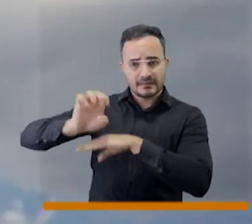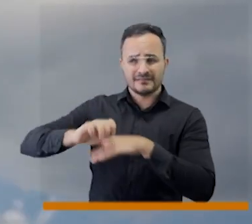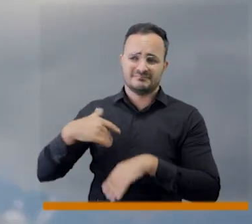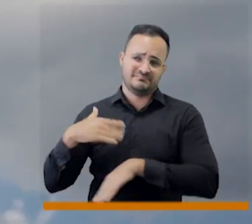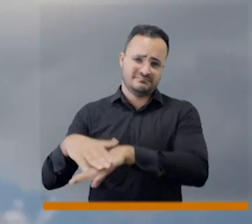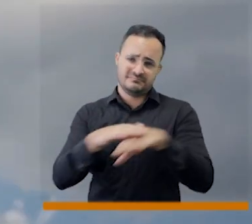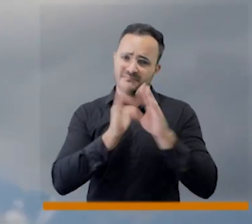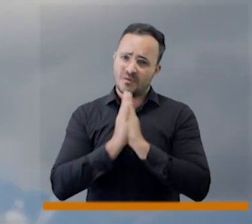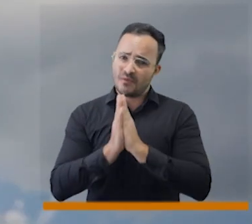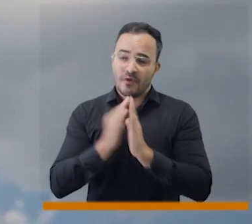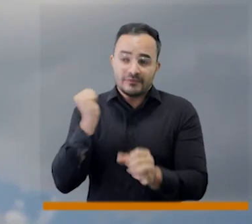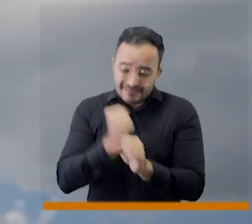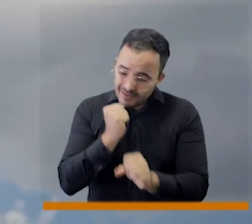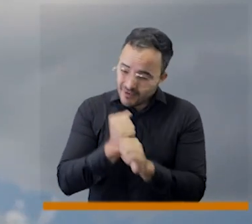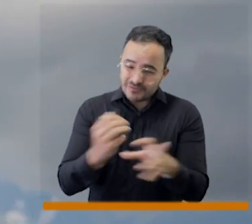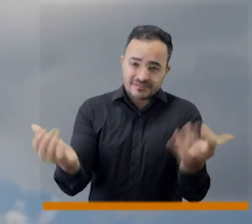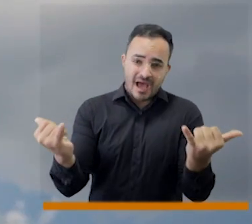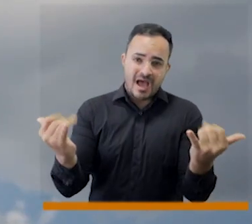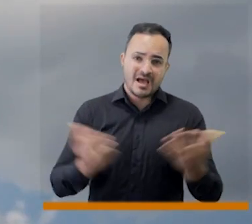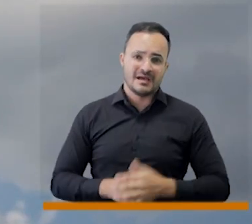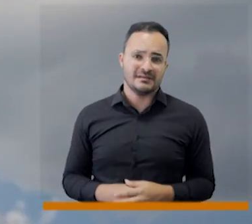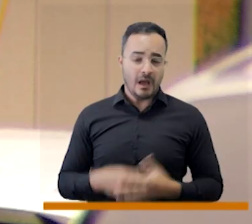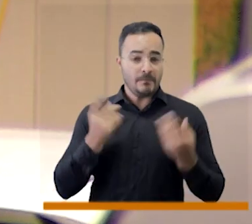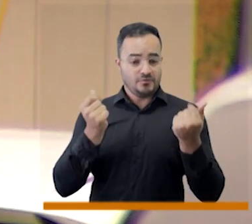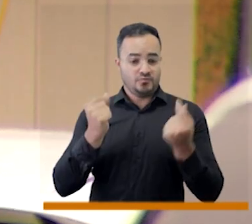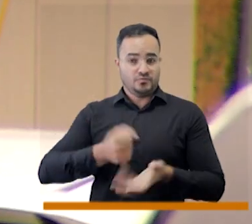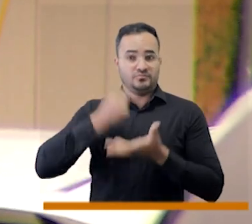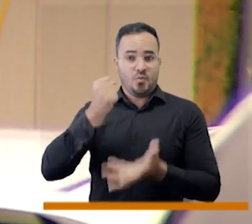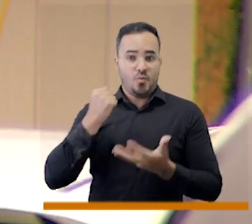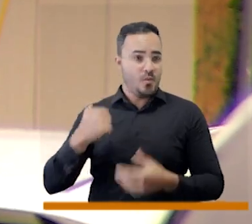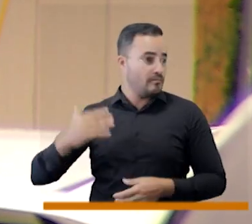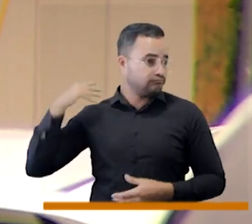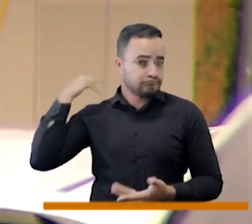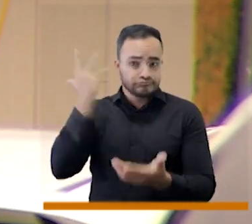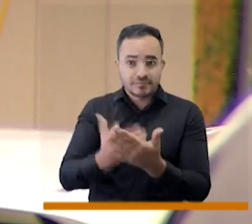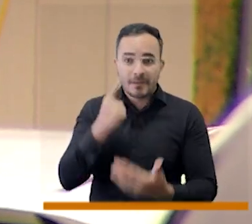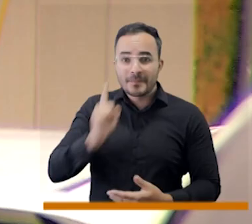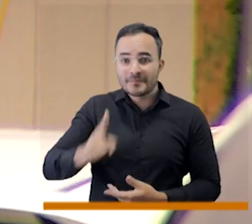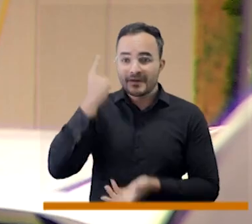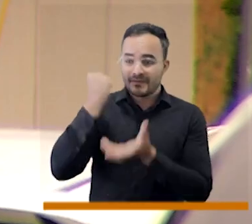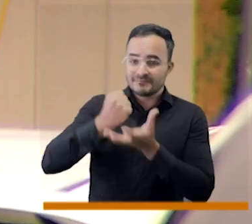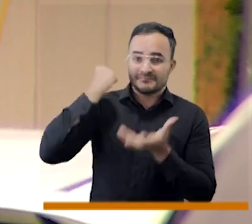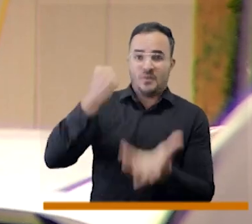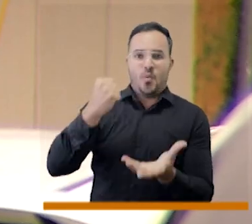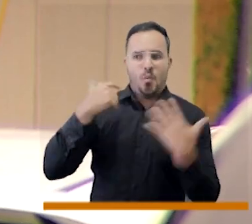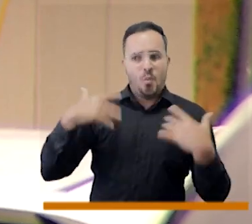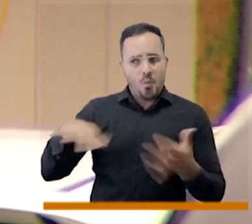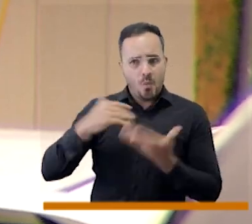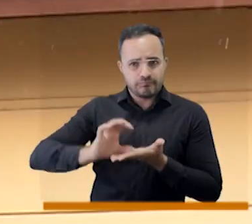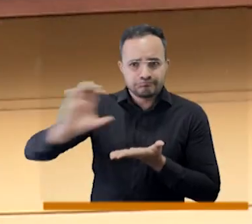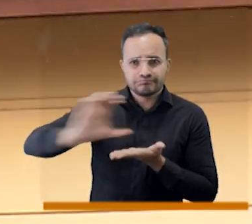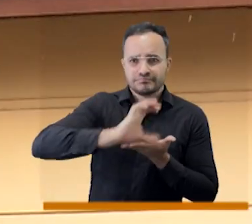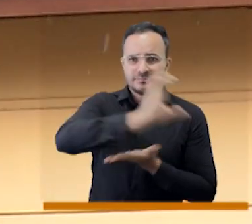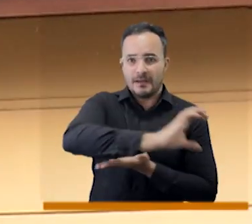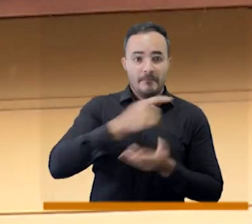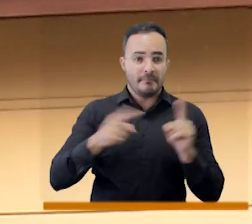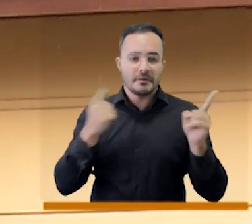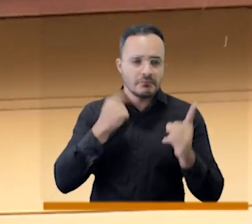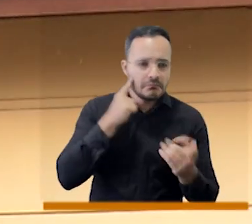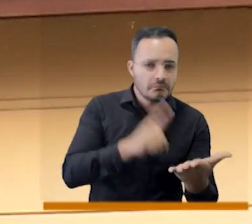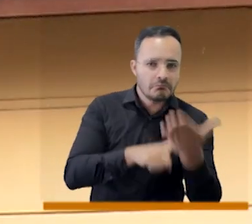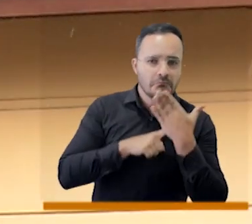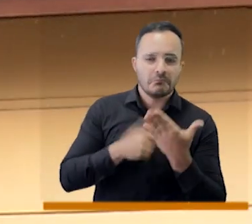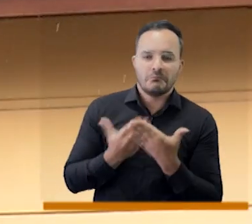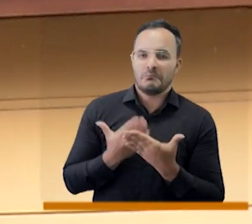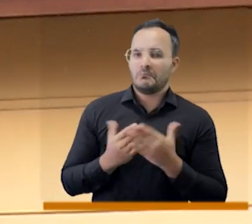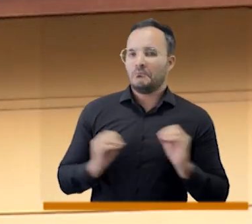es que se pongan a trabajar. Es que han tenido un presupuesto histórico para lo que representa Medellín en términos financieros y que aún así la plata no se ve,